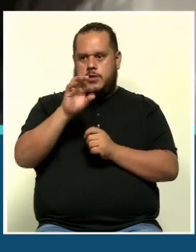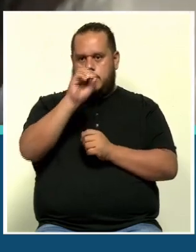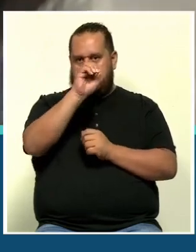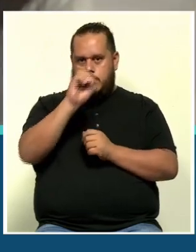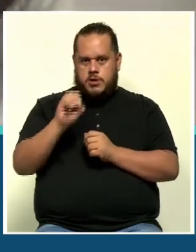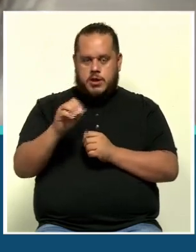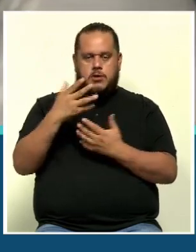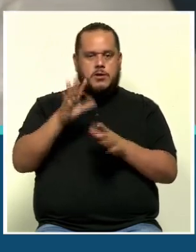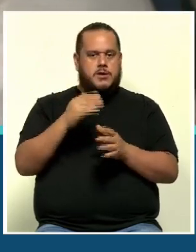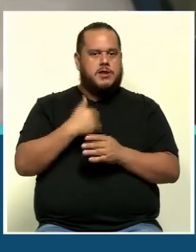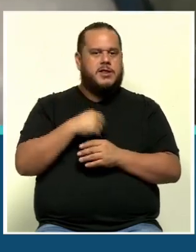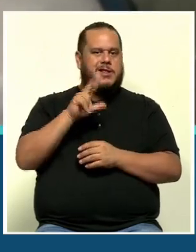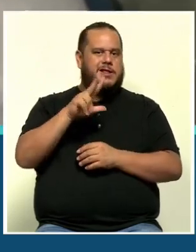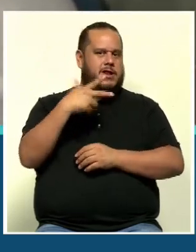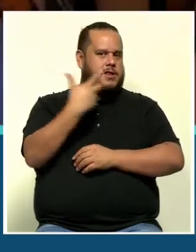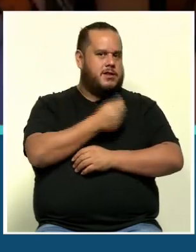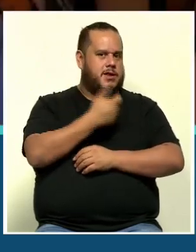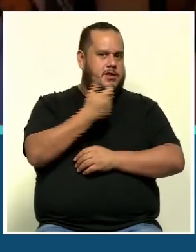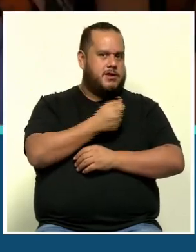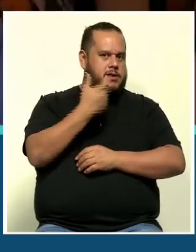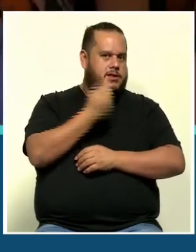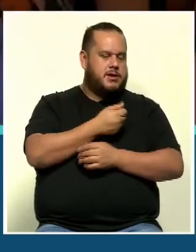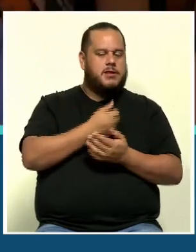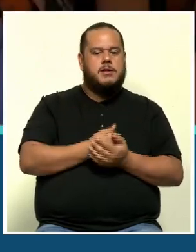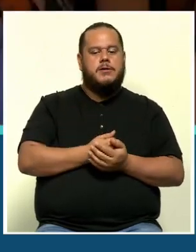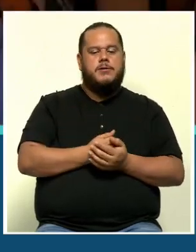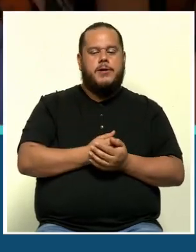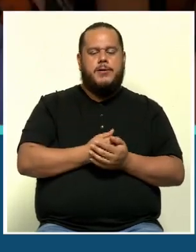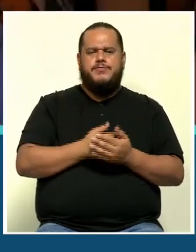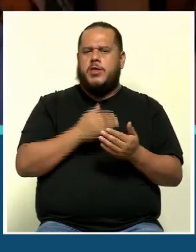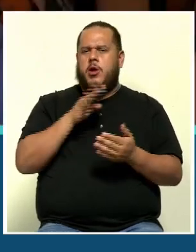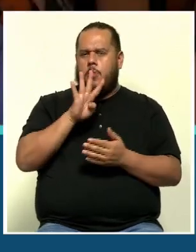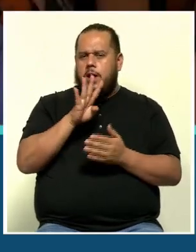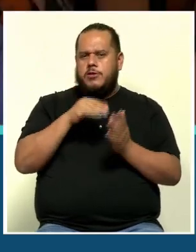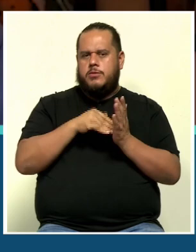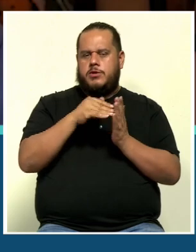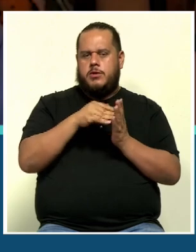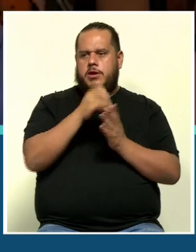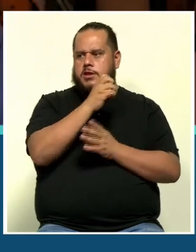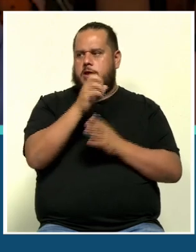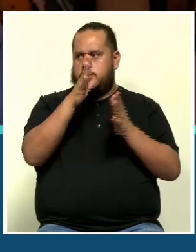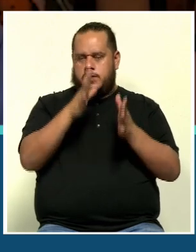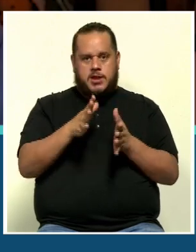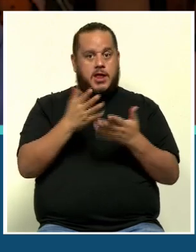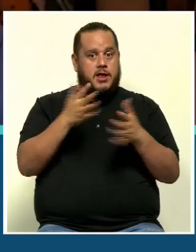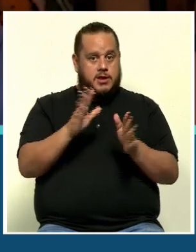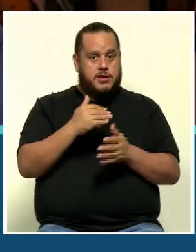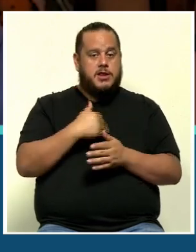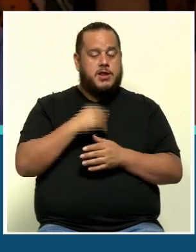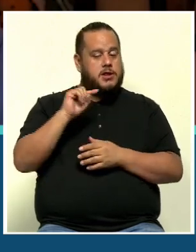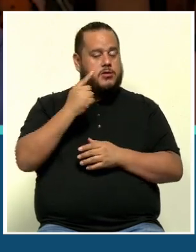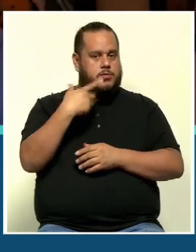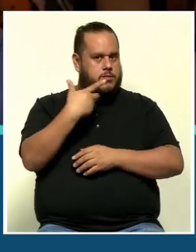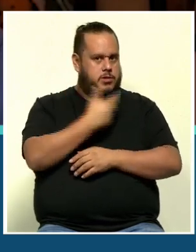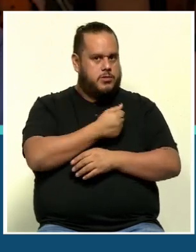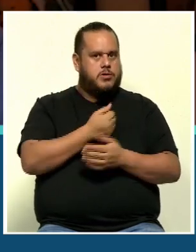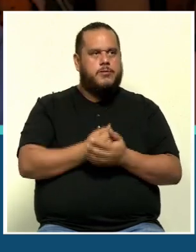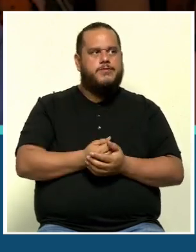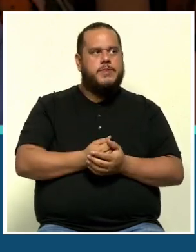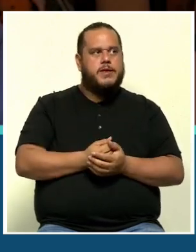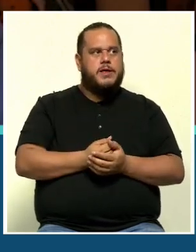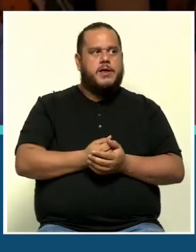54.9% ya cuenta con 3 dosis. Prácticamente 4 millones de costarricenses ya tienen su primera dosis,